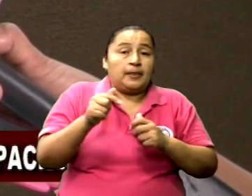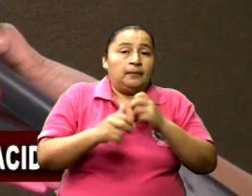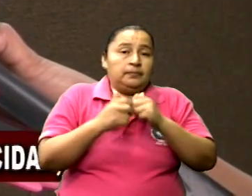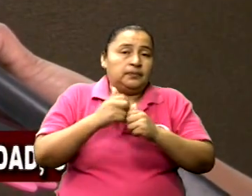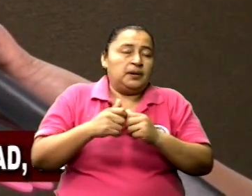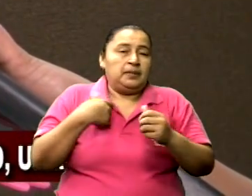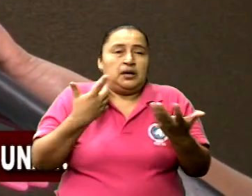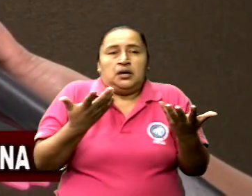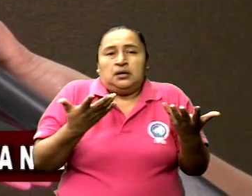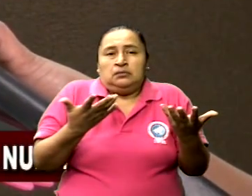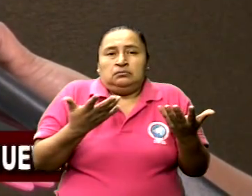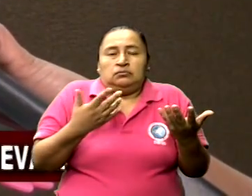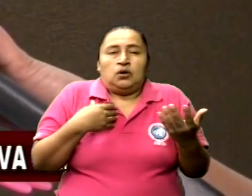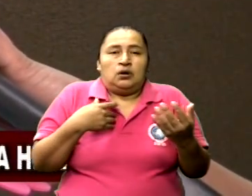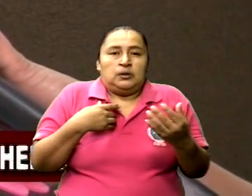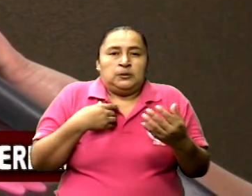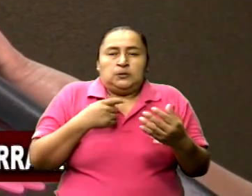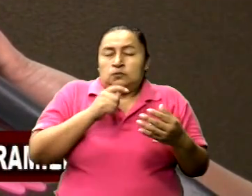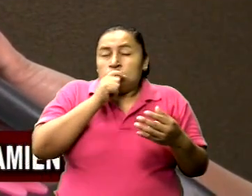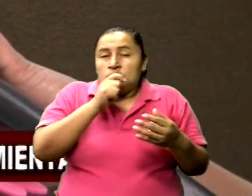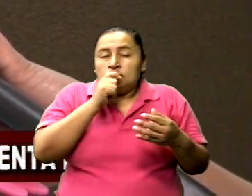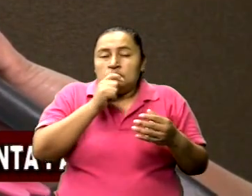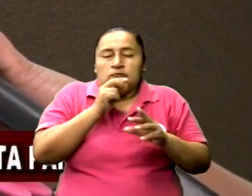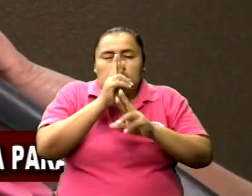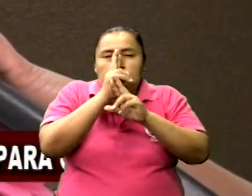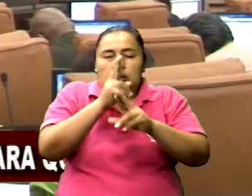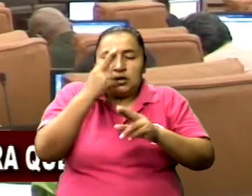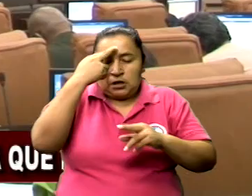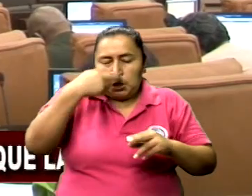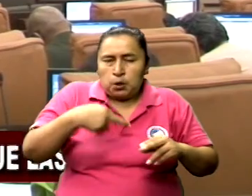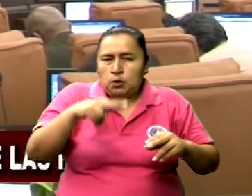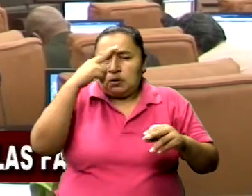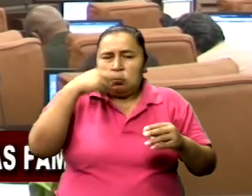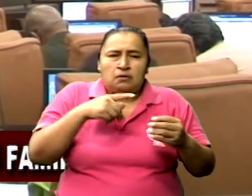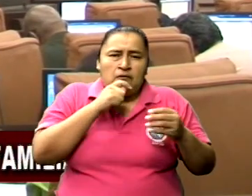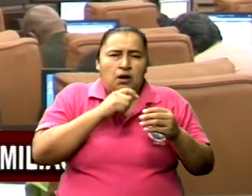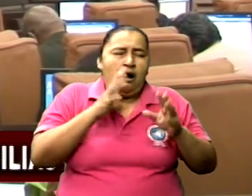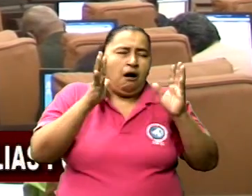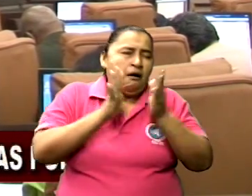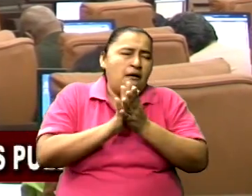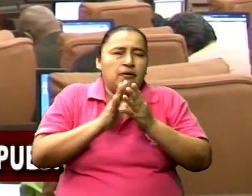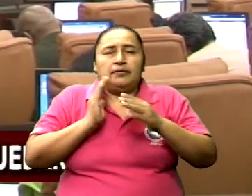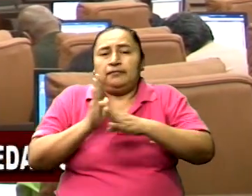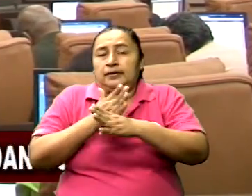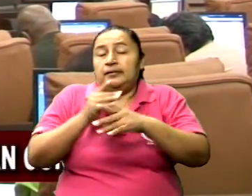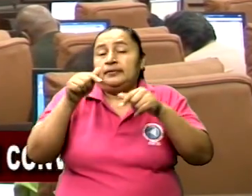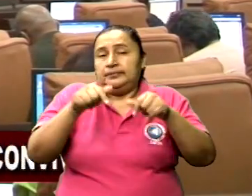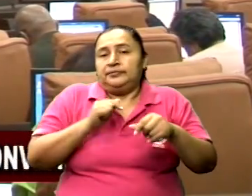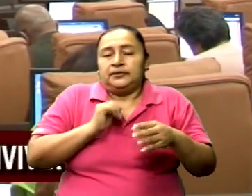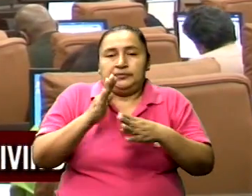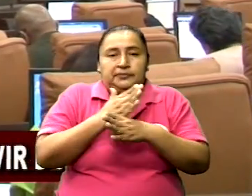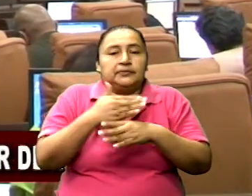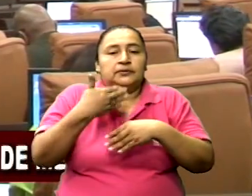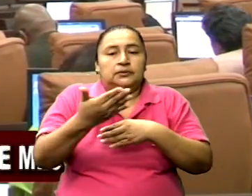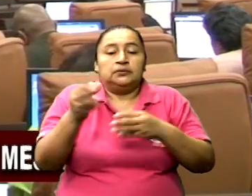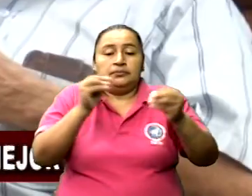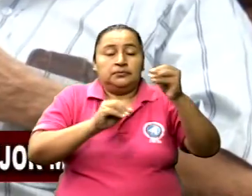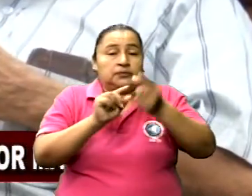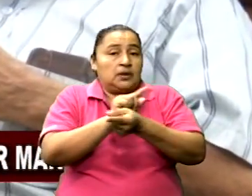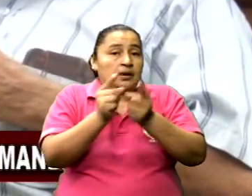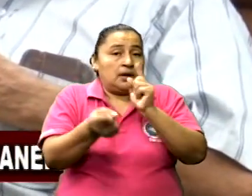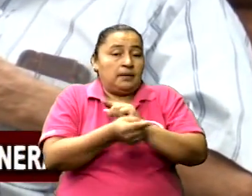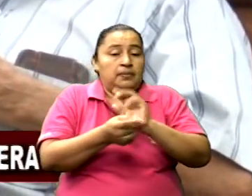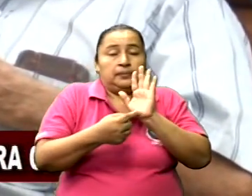comete por fanatismo, por prácticas religiosas. Otro de los elementos dentro de estas reformas aprobadas